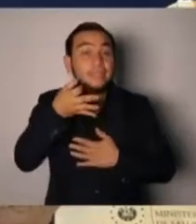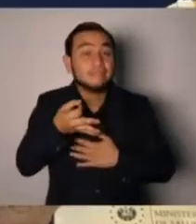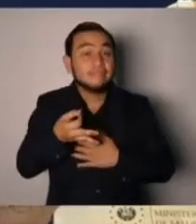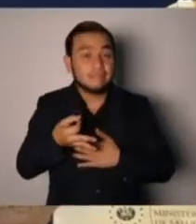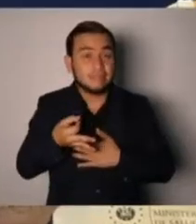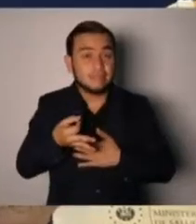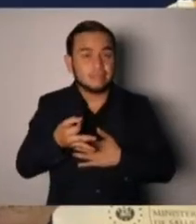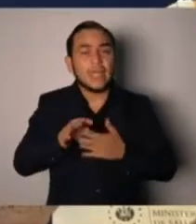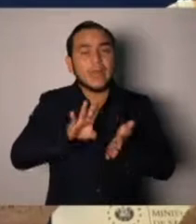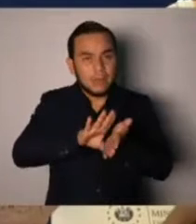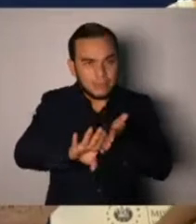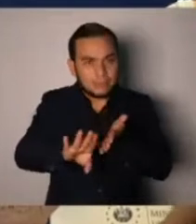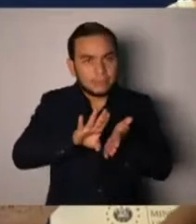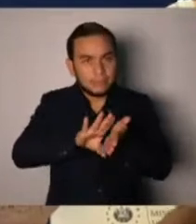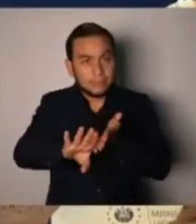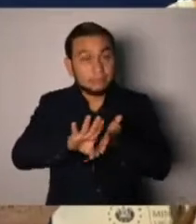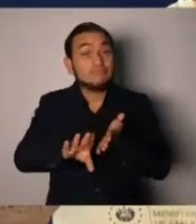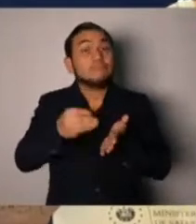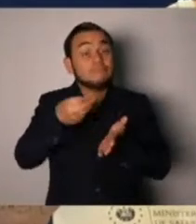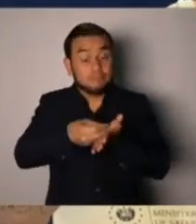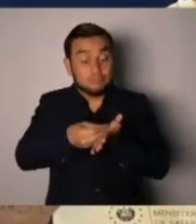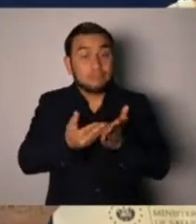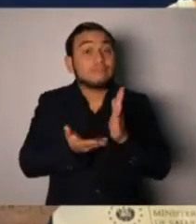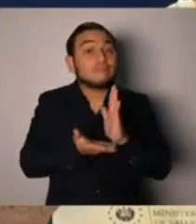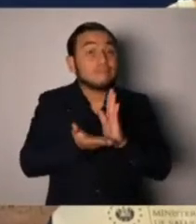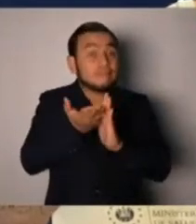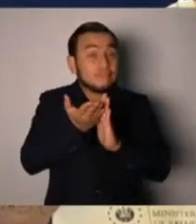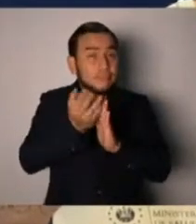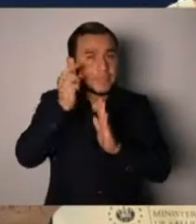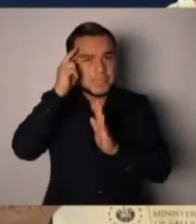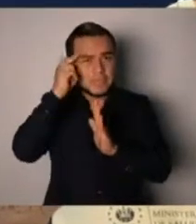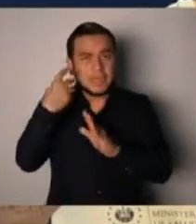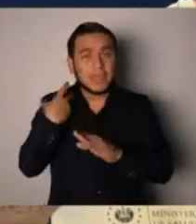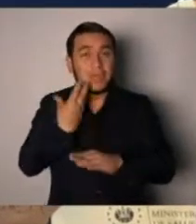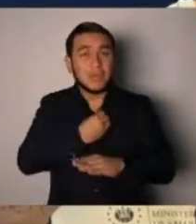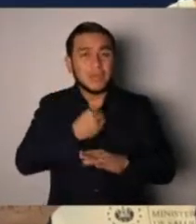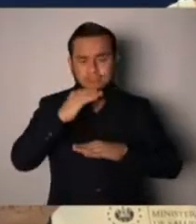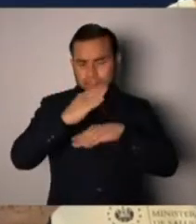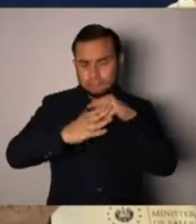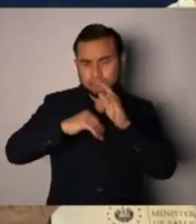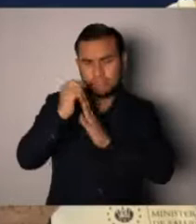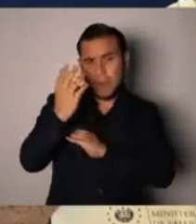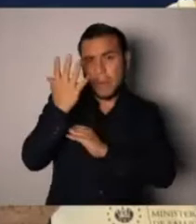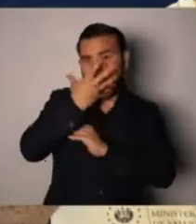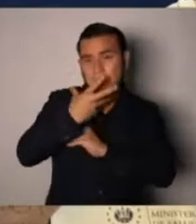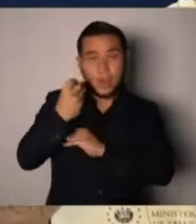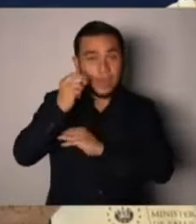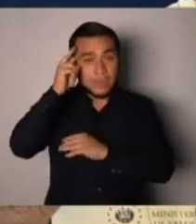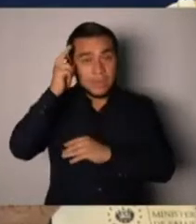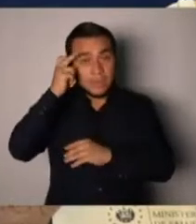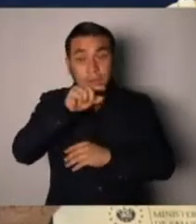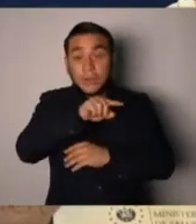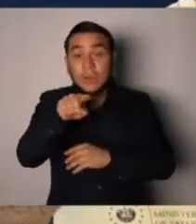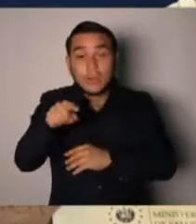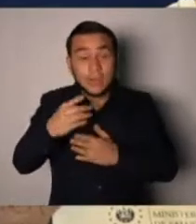invertir de la mano con ustedes no para construir edificios bonitos sino para hacer cosas que le traigan